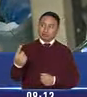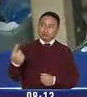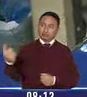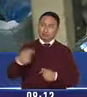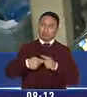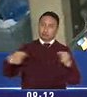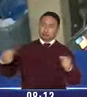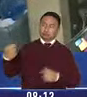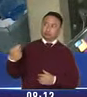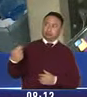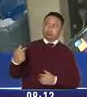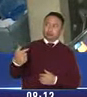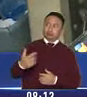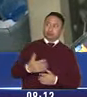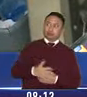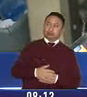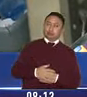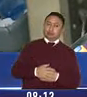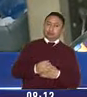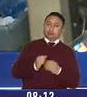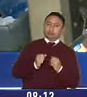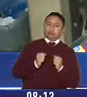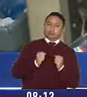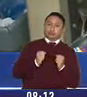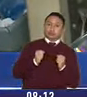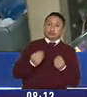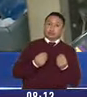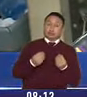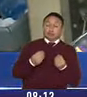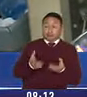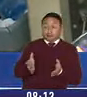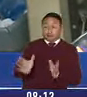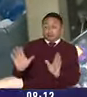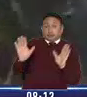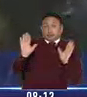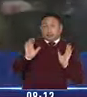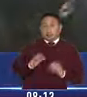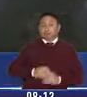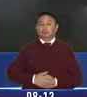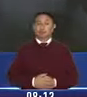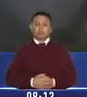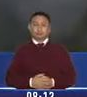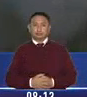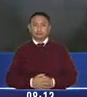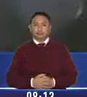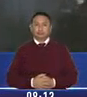armas, todo, y ahí sí ya nos asustamos, ya, ¿qué más tenemos que dar? Ya toda la plata, ya.